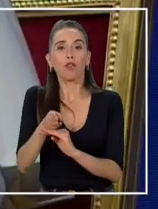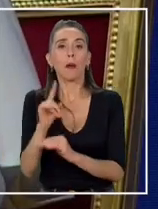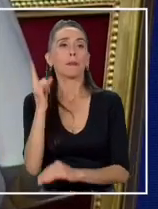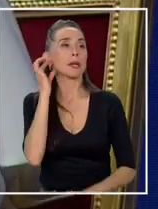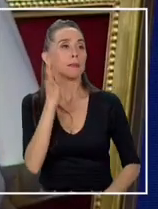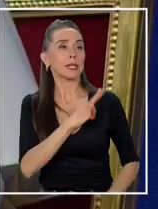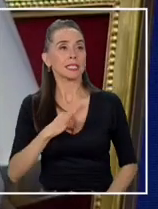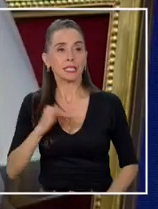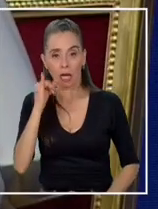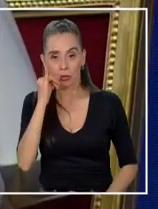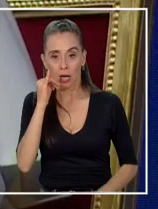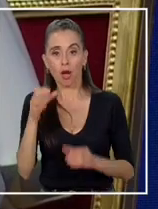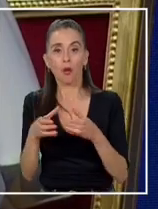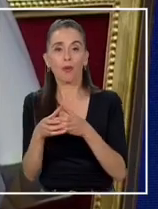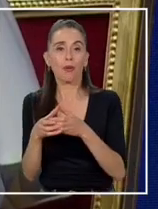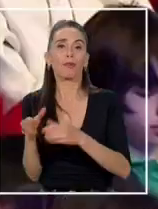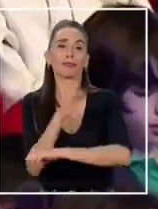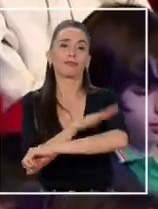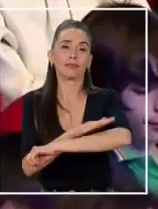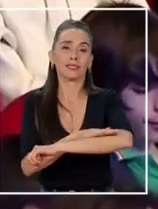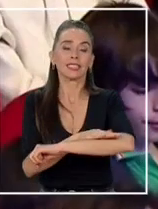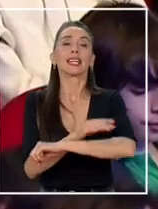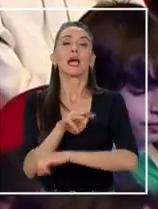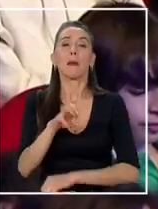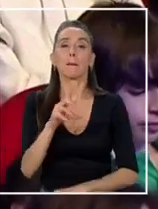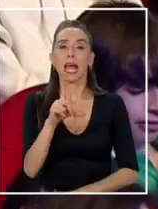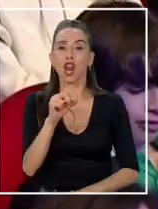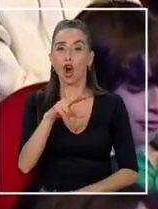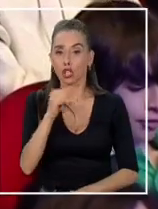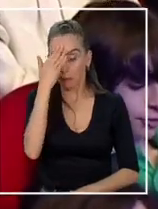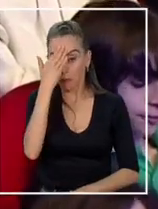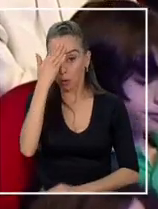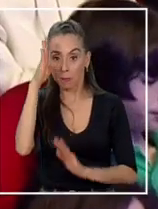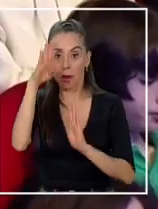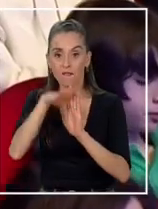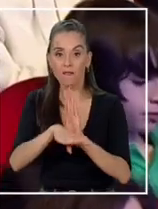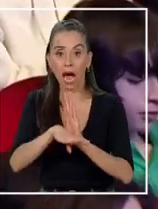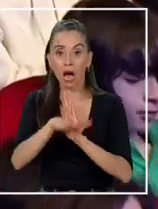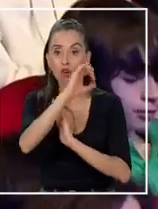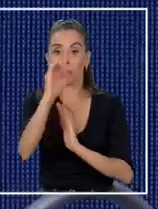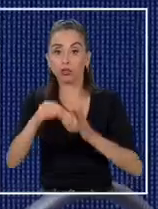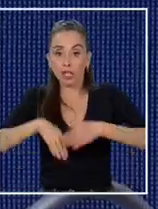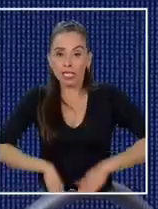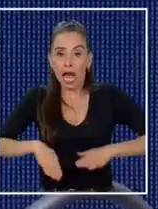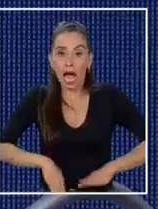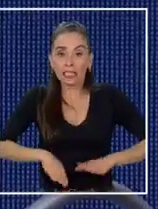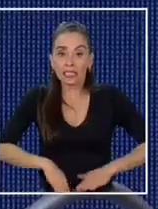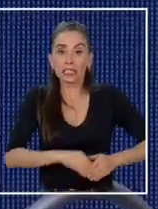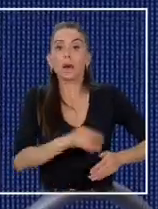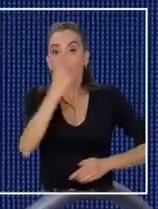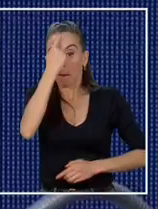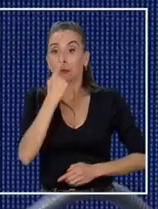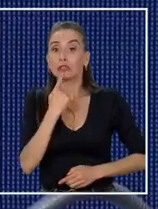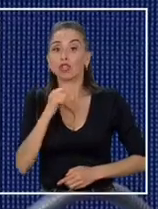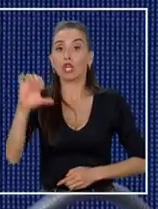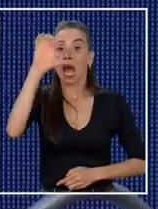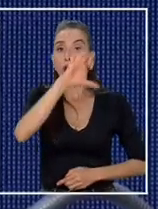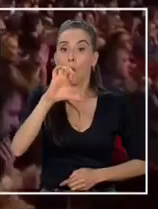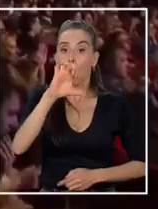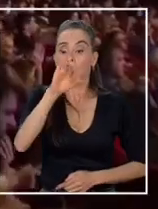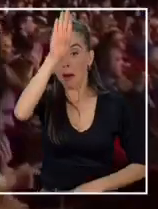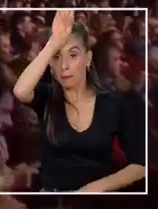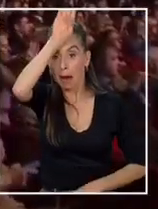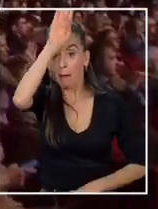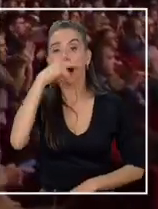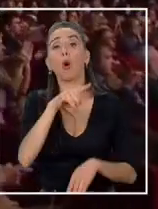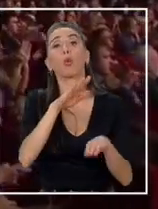la conservadora Giorgia Meloni, preocupada por cifras a la baja en los nacimientos en Europa, que según el Papa Francisco obedece